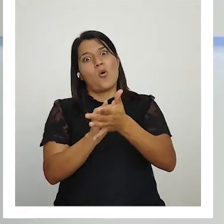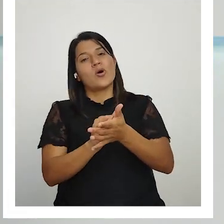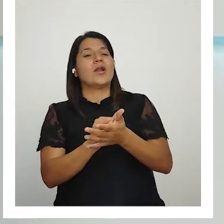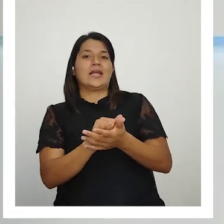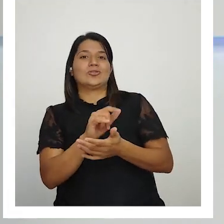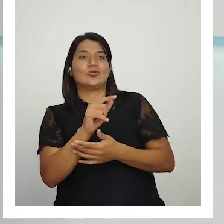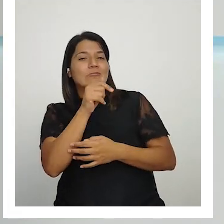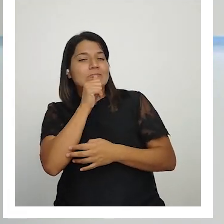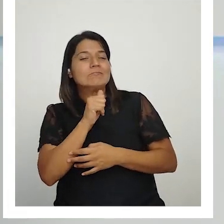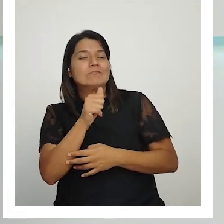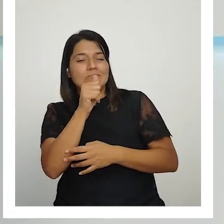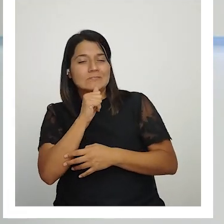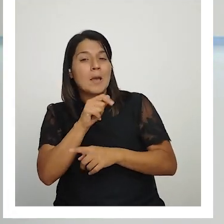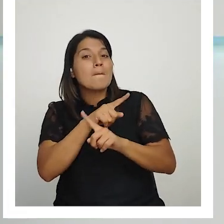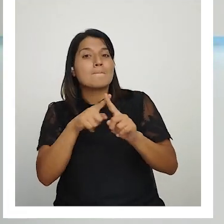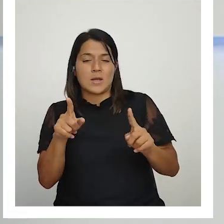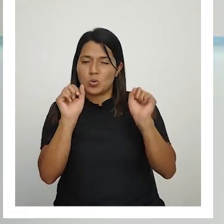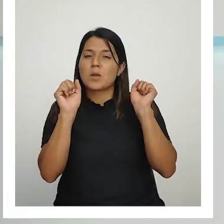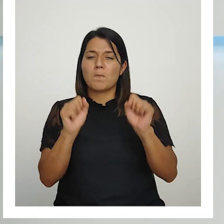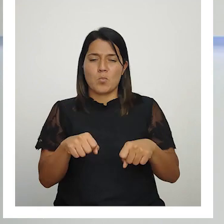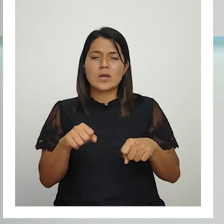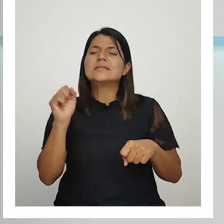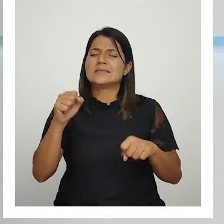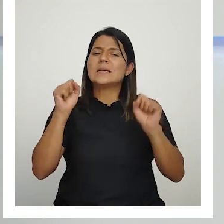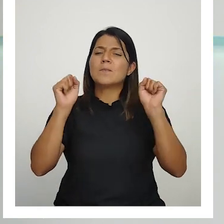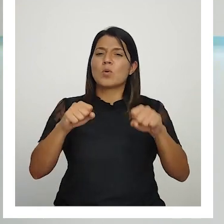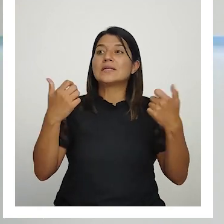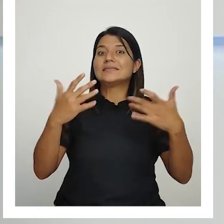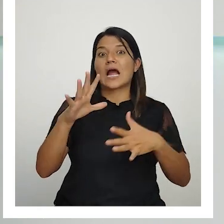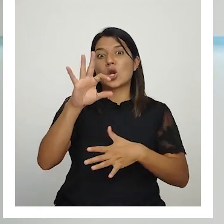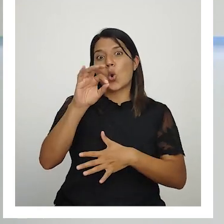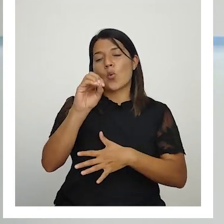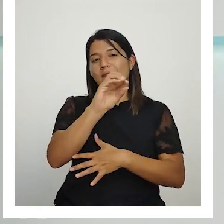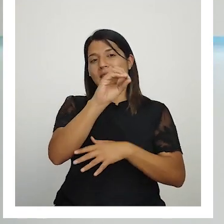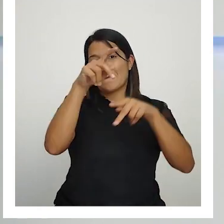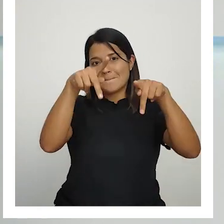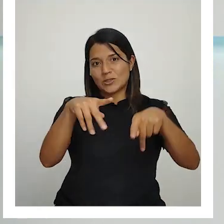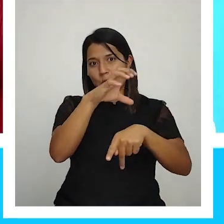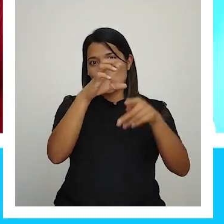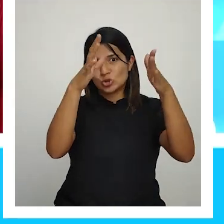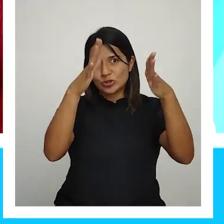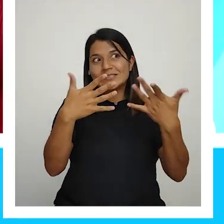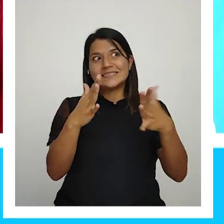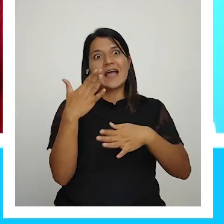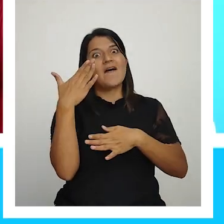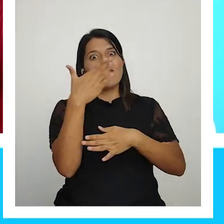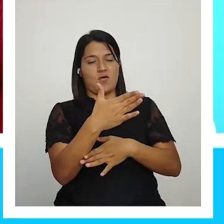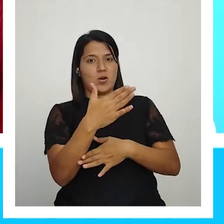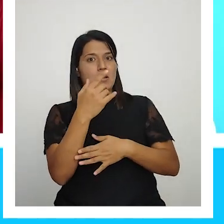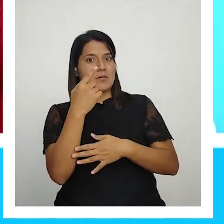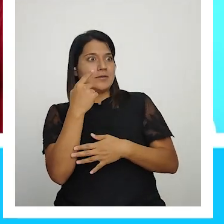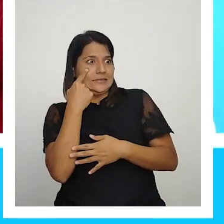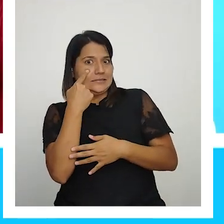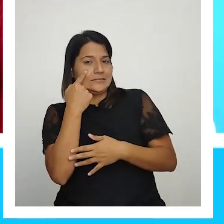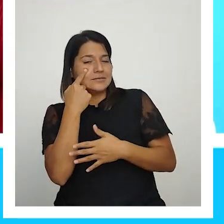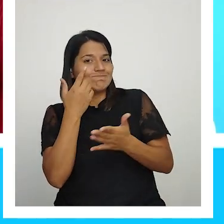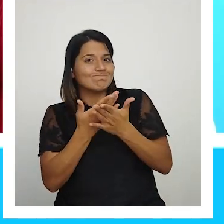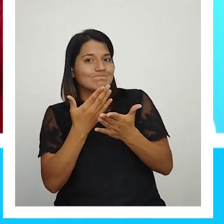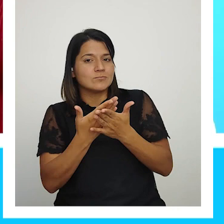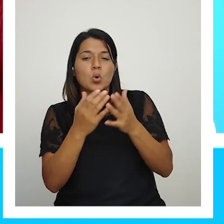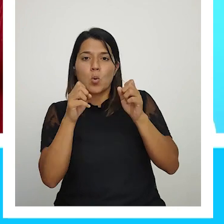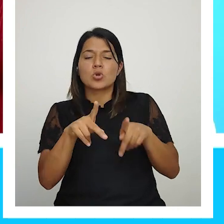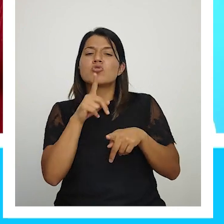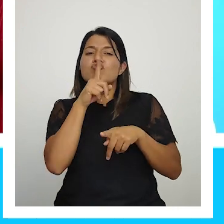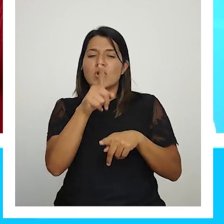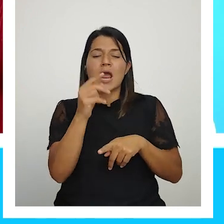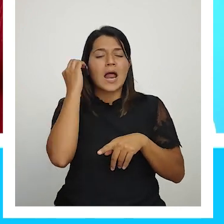perseverancia, pero de que es posible y tenemos esas más de 90 personas que nos constatan que la oportunidad es verdadera y que está abierta para toda